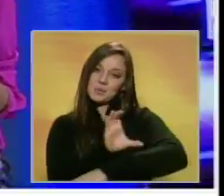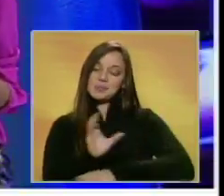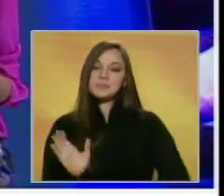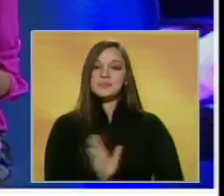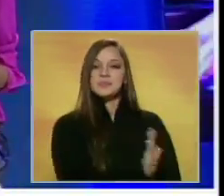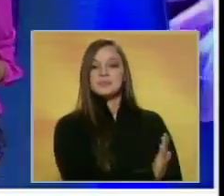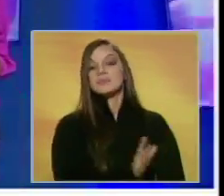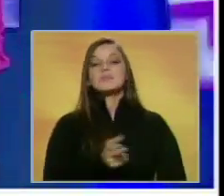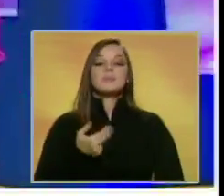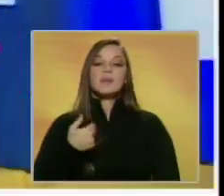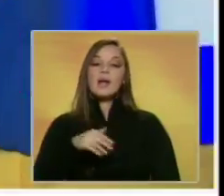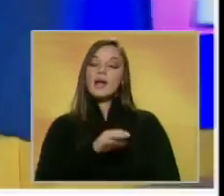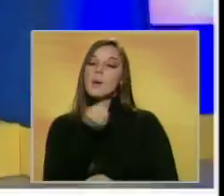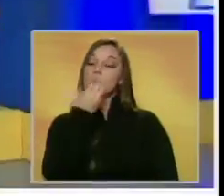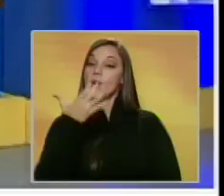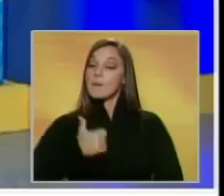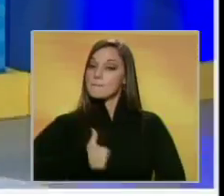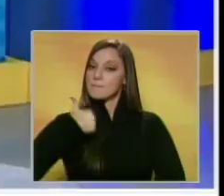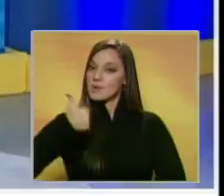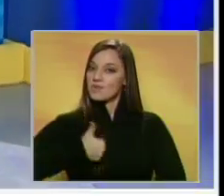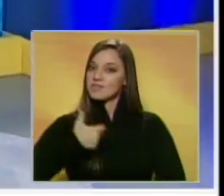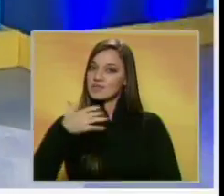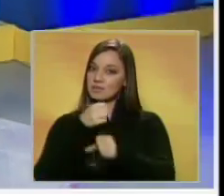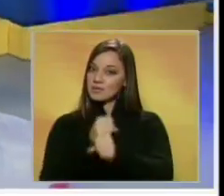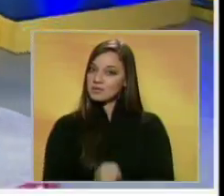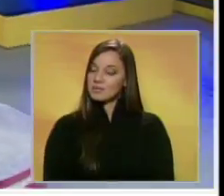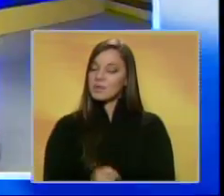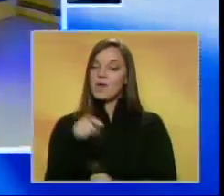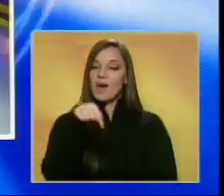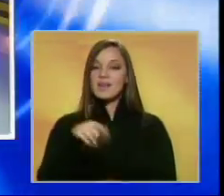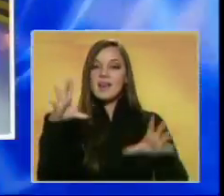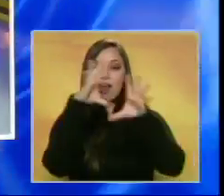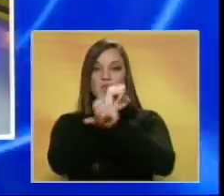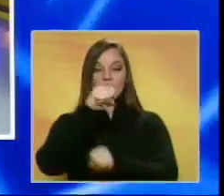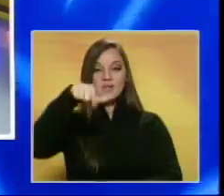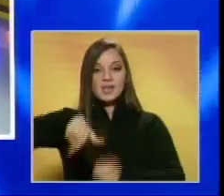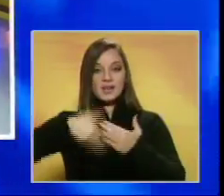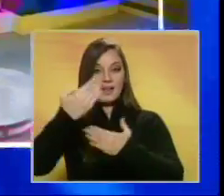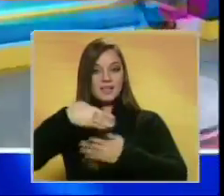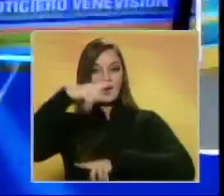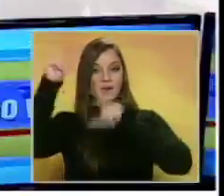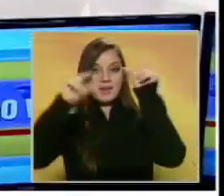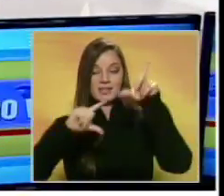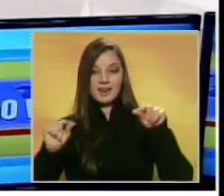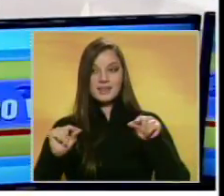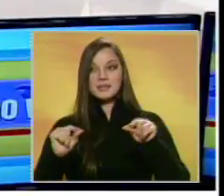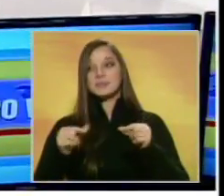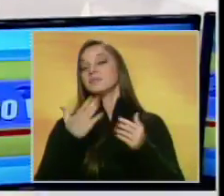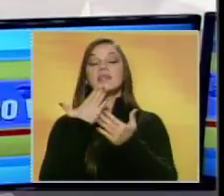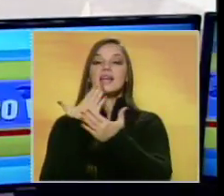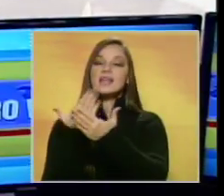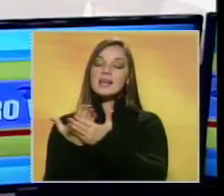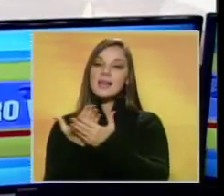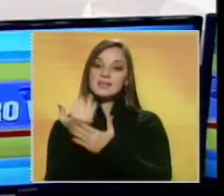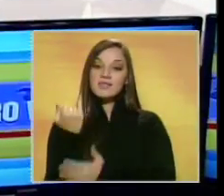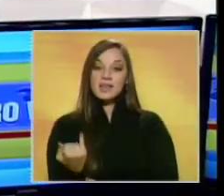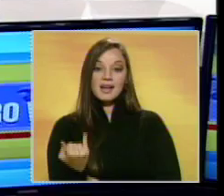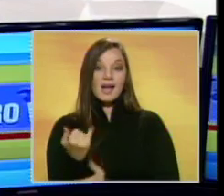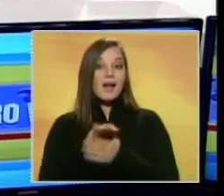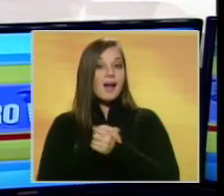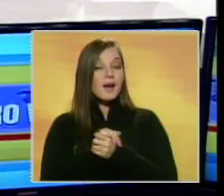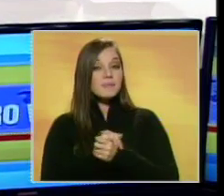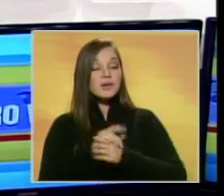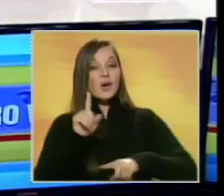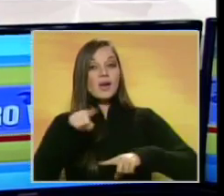final. Yo soy Federica Guzmán, que tengan buen provecho y los espero esta noche aquí en Estrenos y Estrellas. Gracias, Federica. Amigos, en la